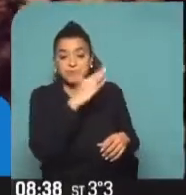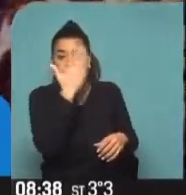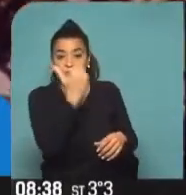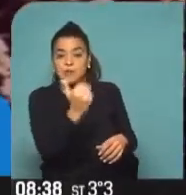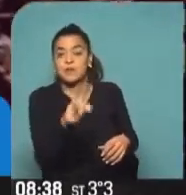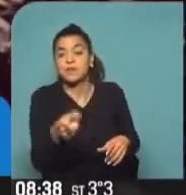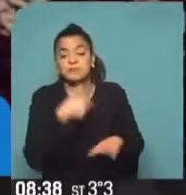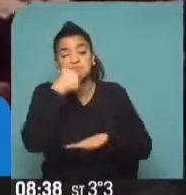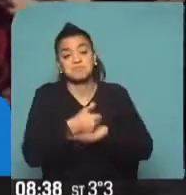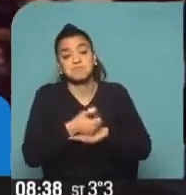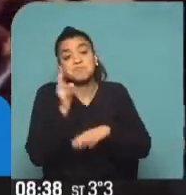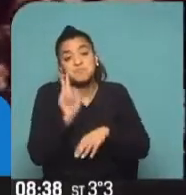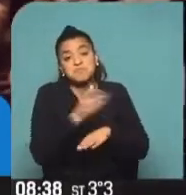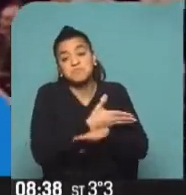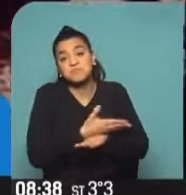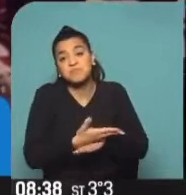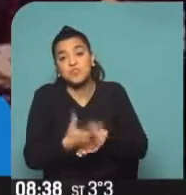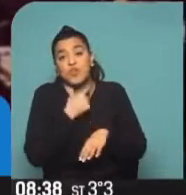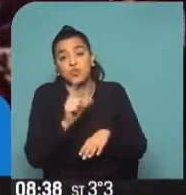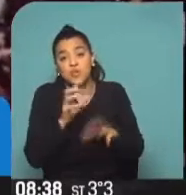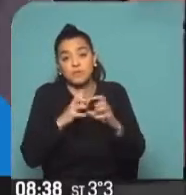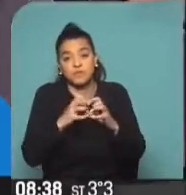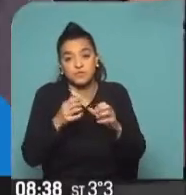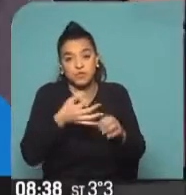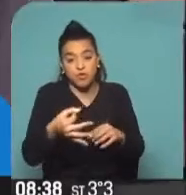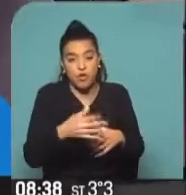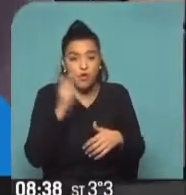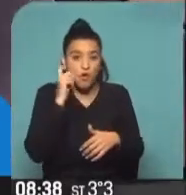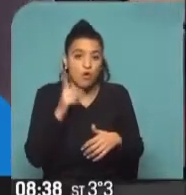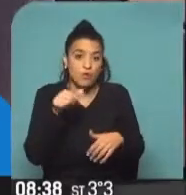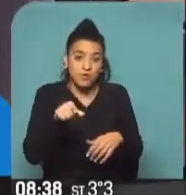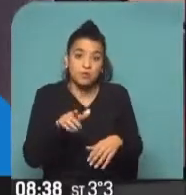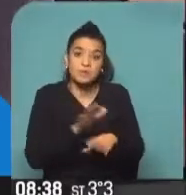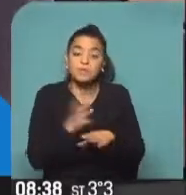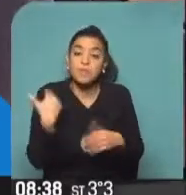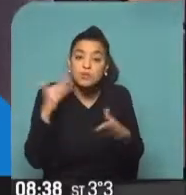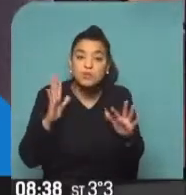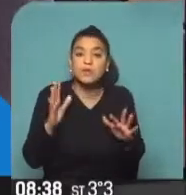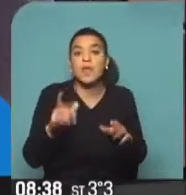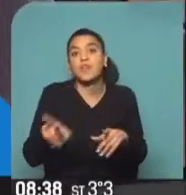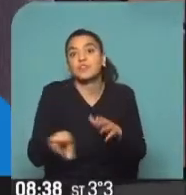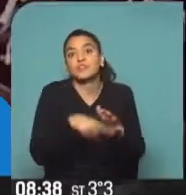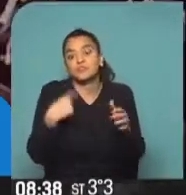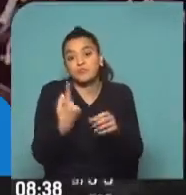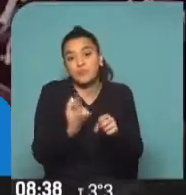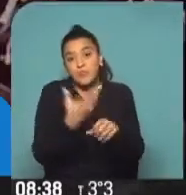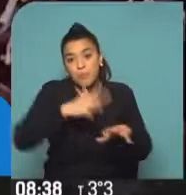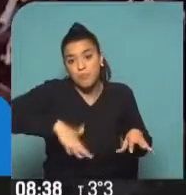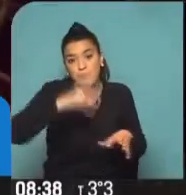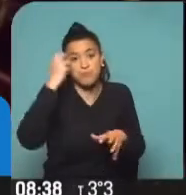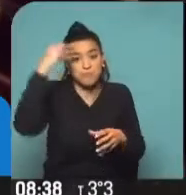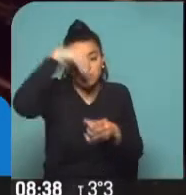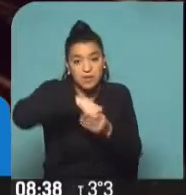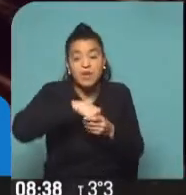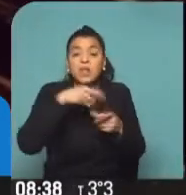actor de reparto tratando de que la sesión no se haga. Un espacio de las posibilidades y también de las imposibilidades del Congreso. Sí,